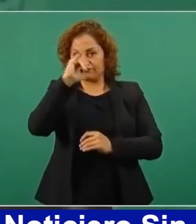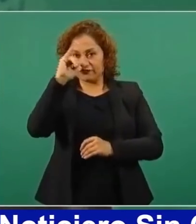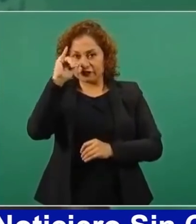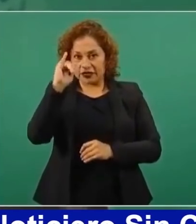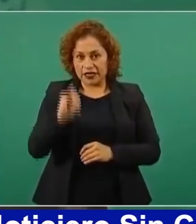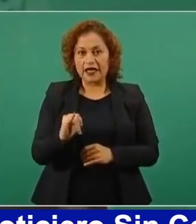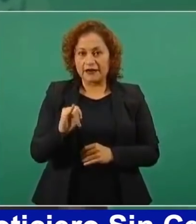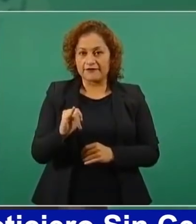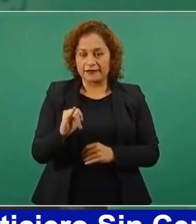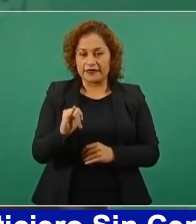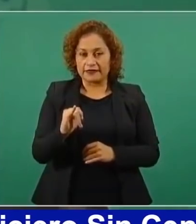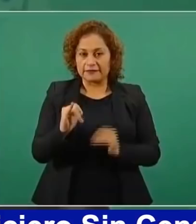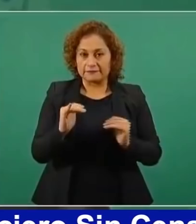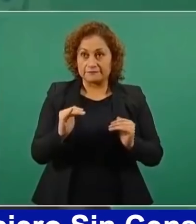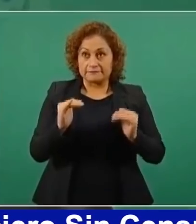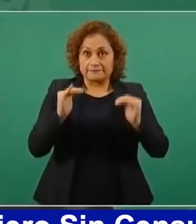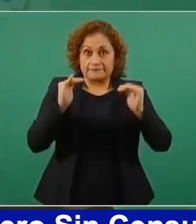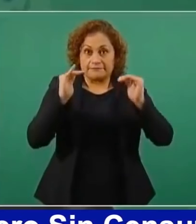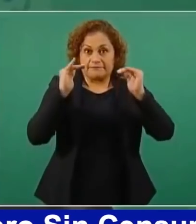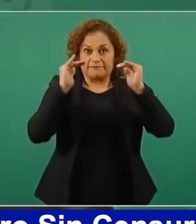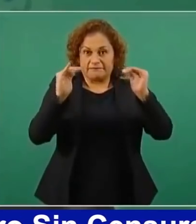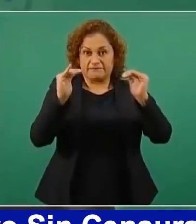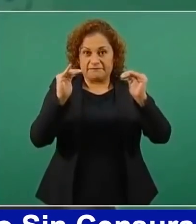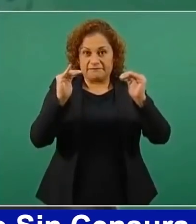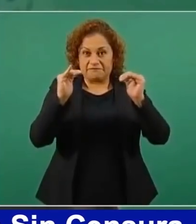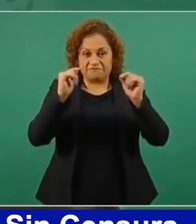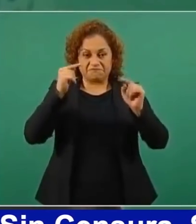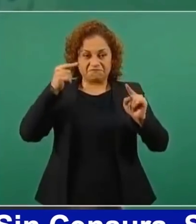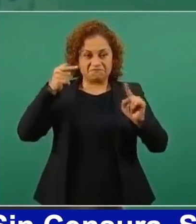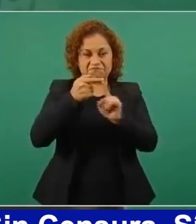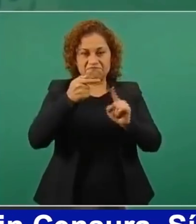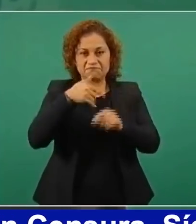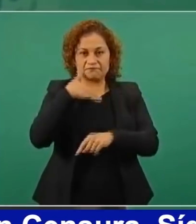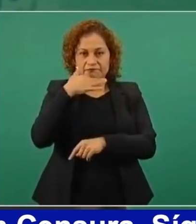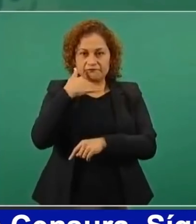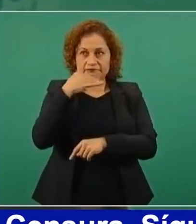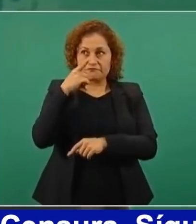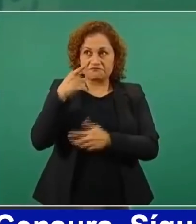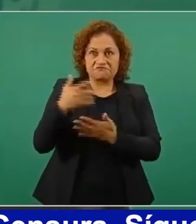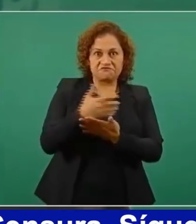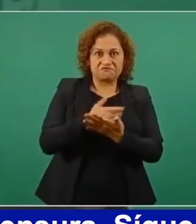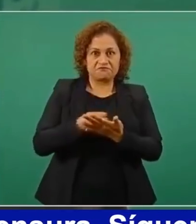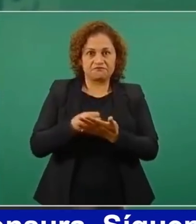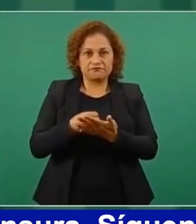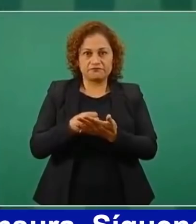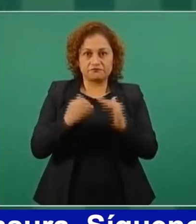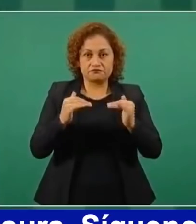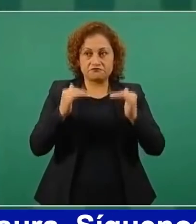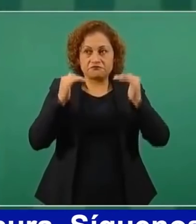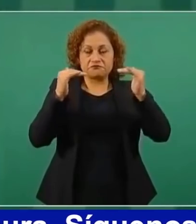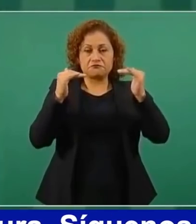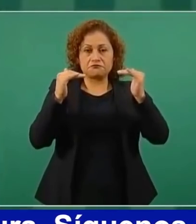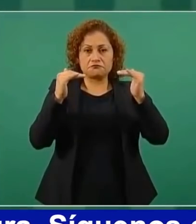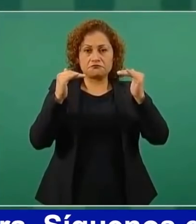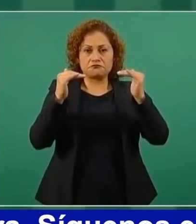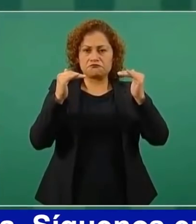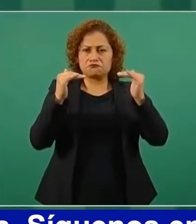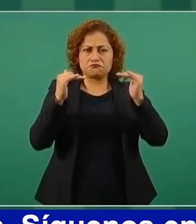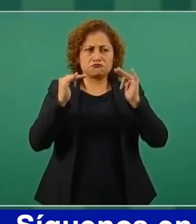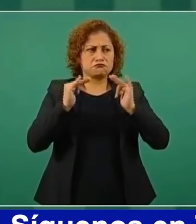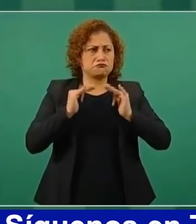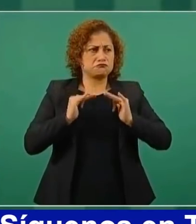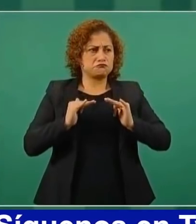los que se benefician más con la corrupción, no se enojan tanto como sus